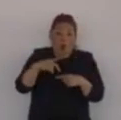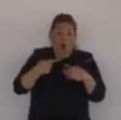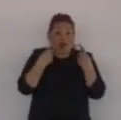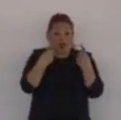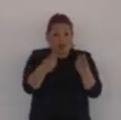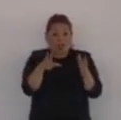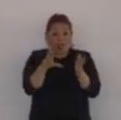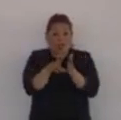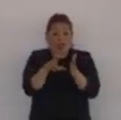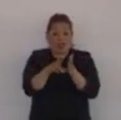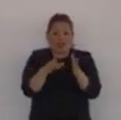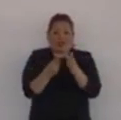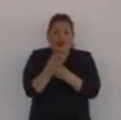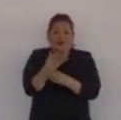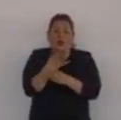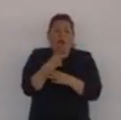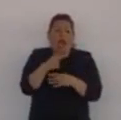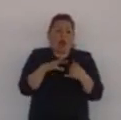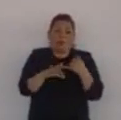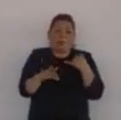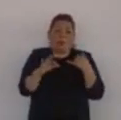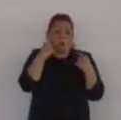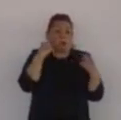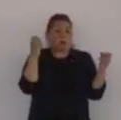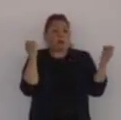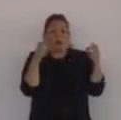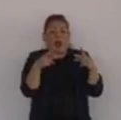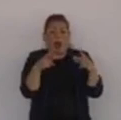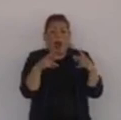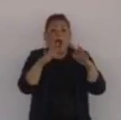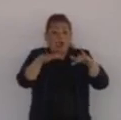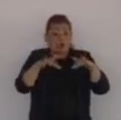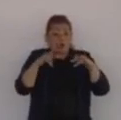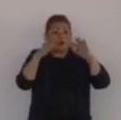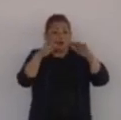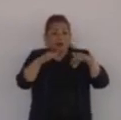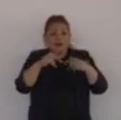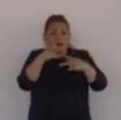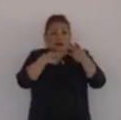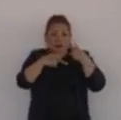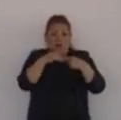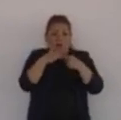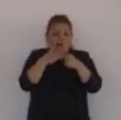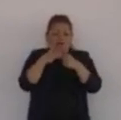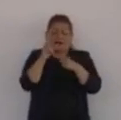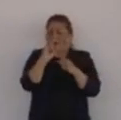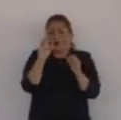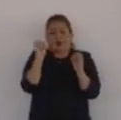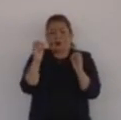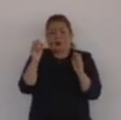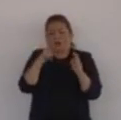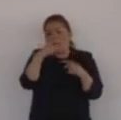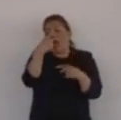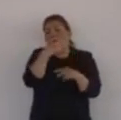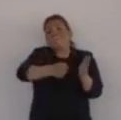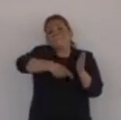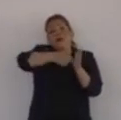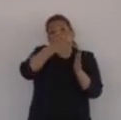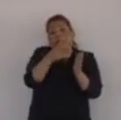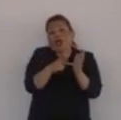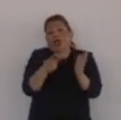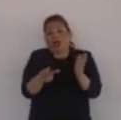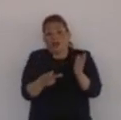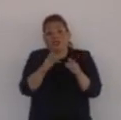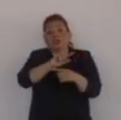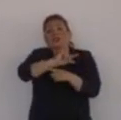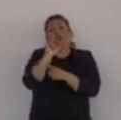tarjeta. Va a ser la última ocasión que los vamos a convocar, porque posteriormente les va a llegar